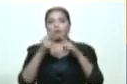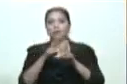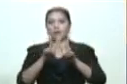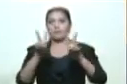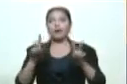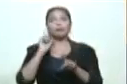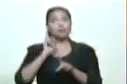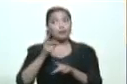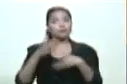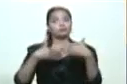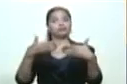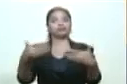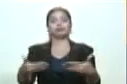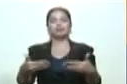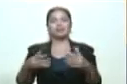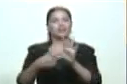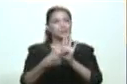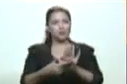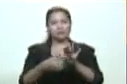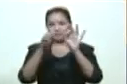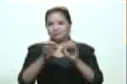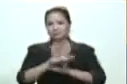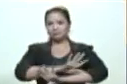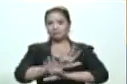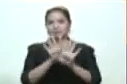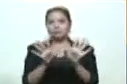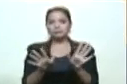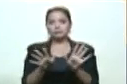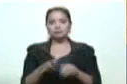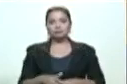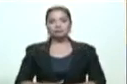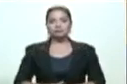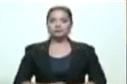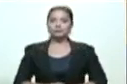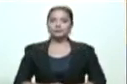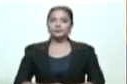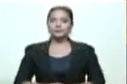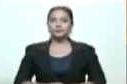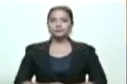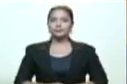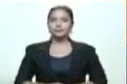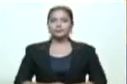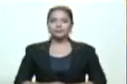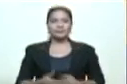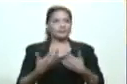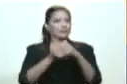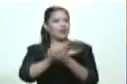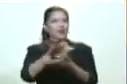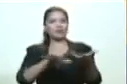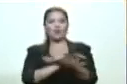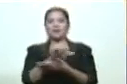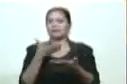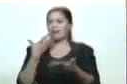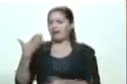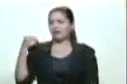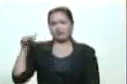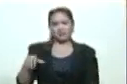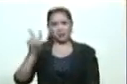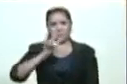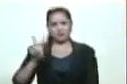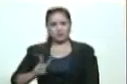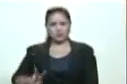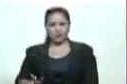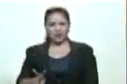que avanzar y dar señales concretas en ese sentido. Esa violencia que hubo en Venezuela, desatada